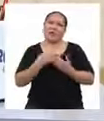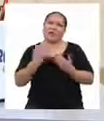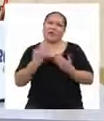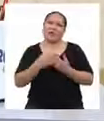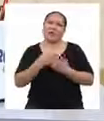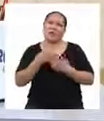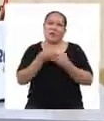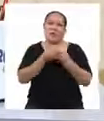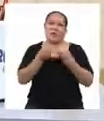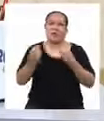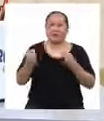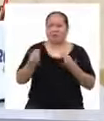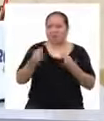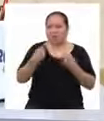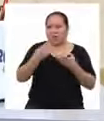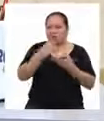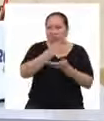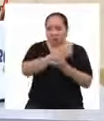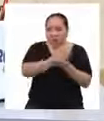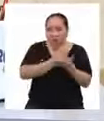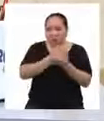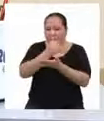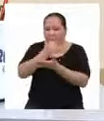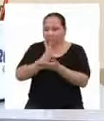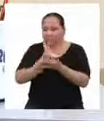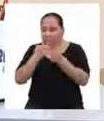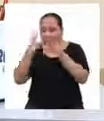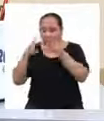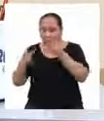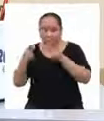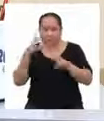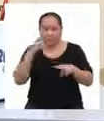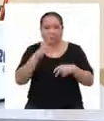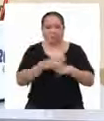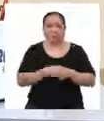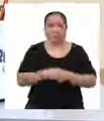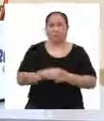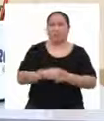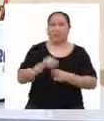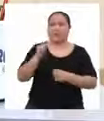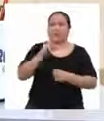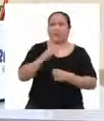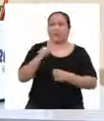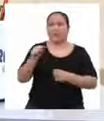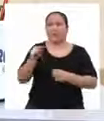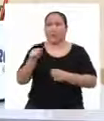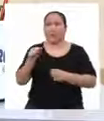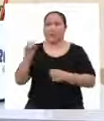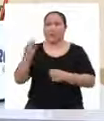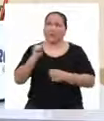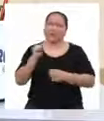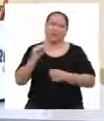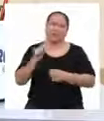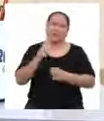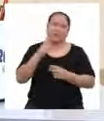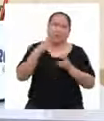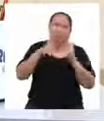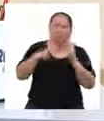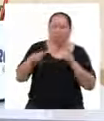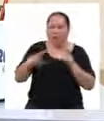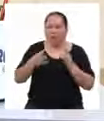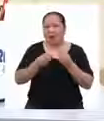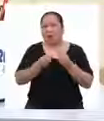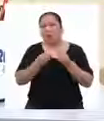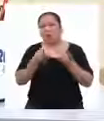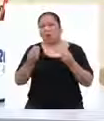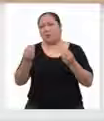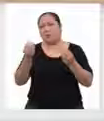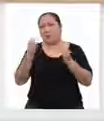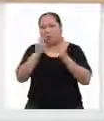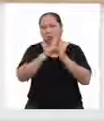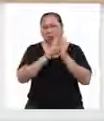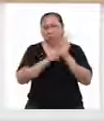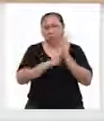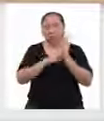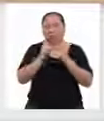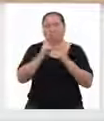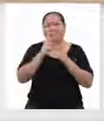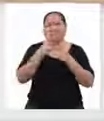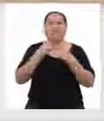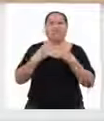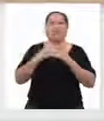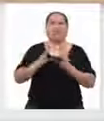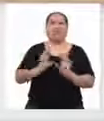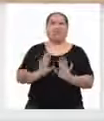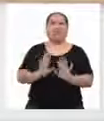Son muchos aspectos a considerar. Y como que uno puede desanimarse al ver tantas fórmulas. Es que a